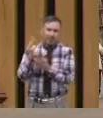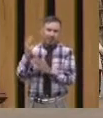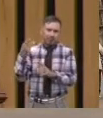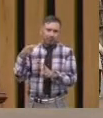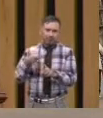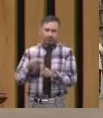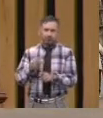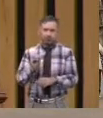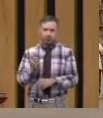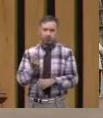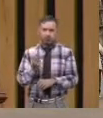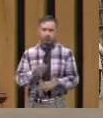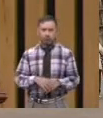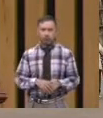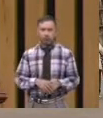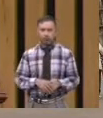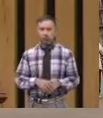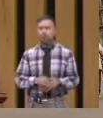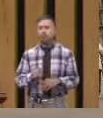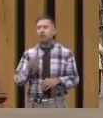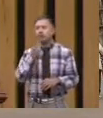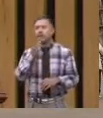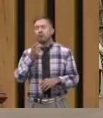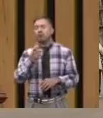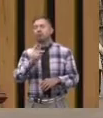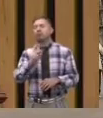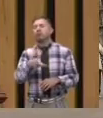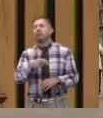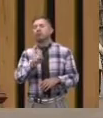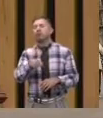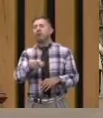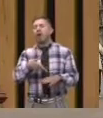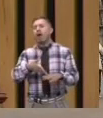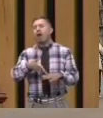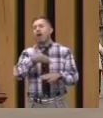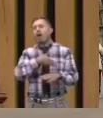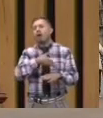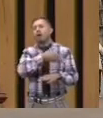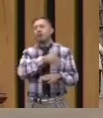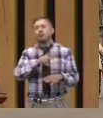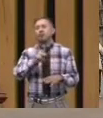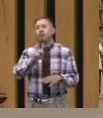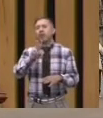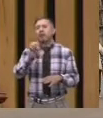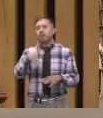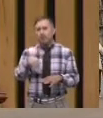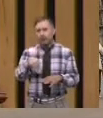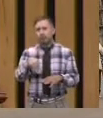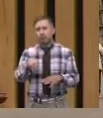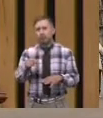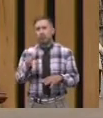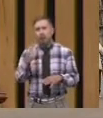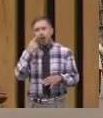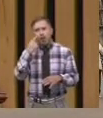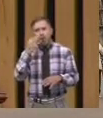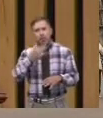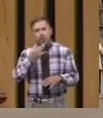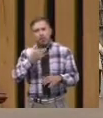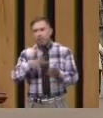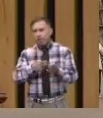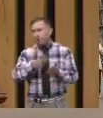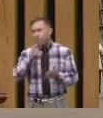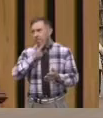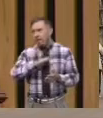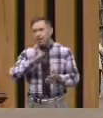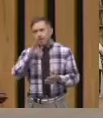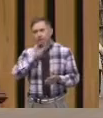se intenta reprochar conductas similares cometidas previamente por el Partido Verde, pero hay que